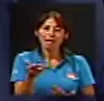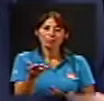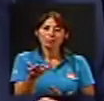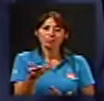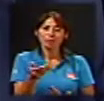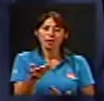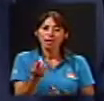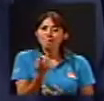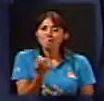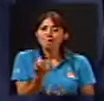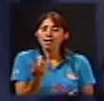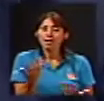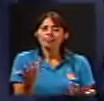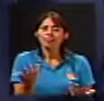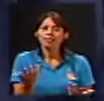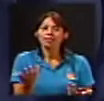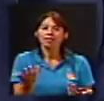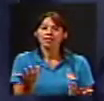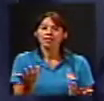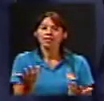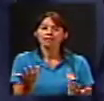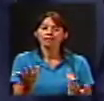Esa falta